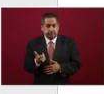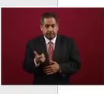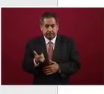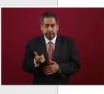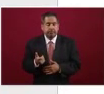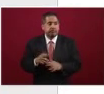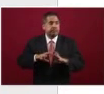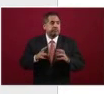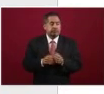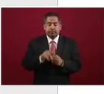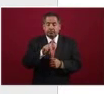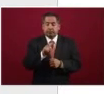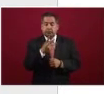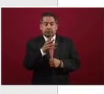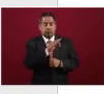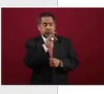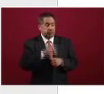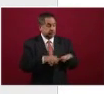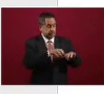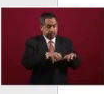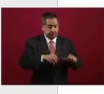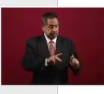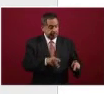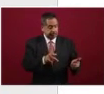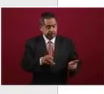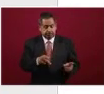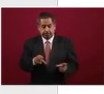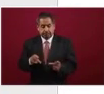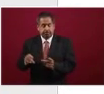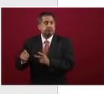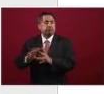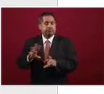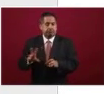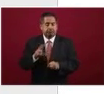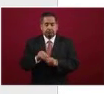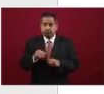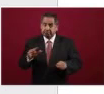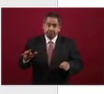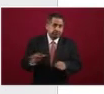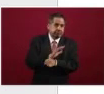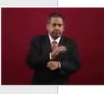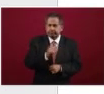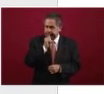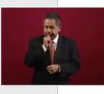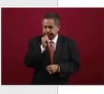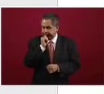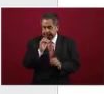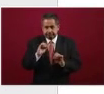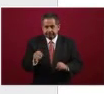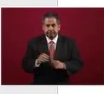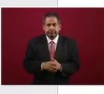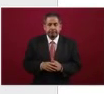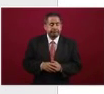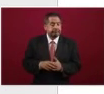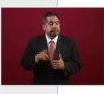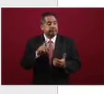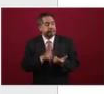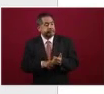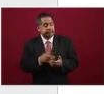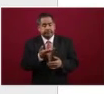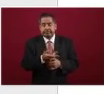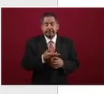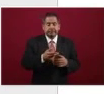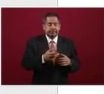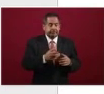del 74% de los lotes lo que vendimos. No se vendieron los bienes o los